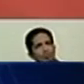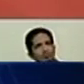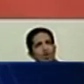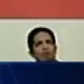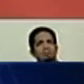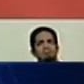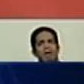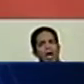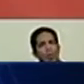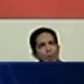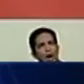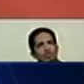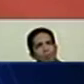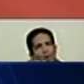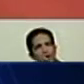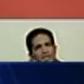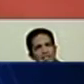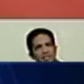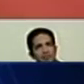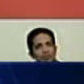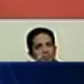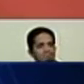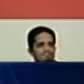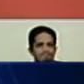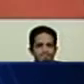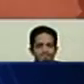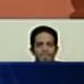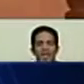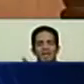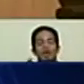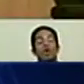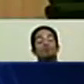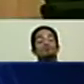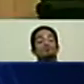negociación política, tal como está contemplado en el Acuerdo de Ginebra de